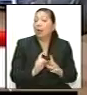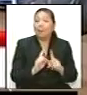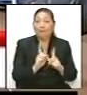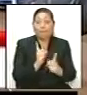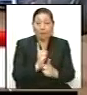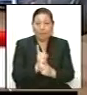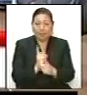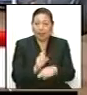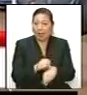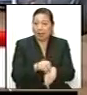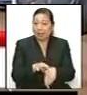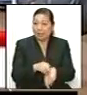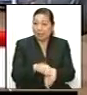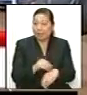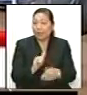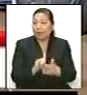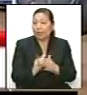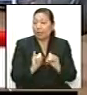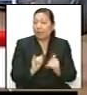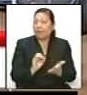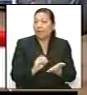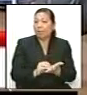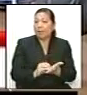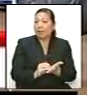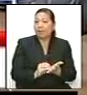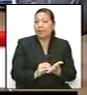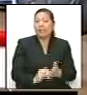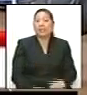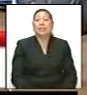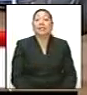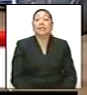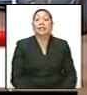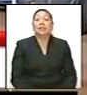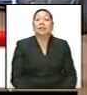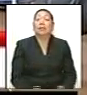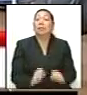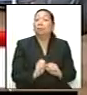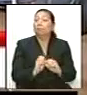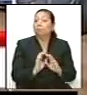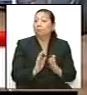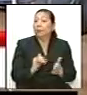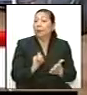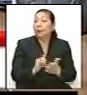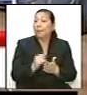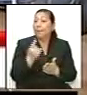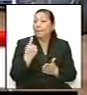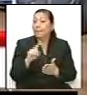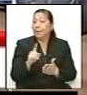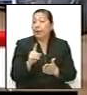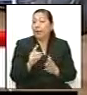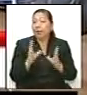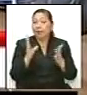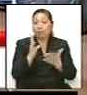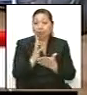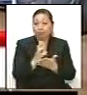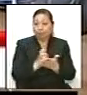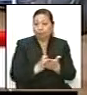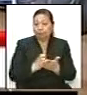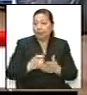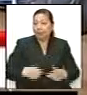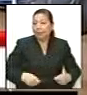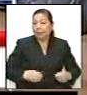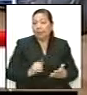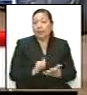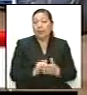consultorías, asesorías, pero también queda mucho espacio, todavía yo estimo que queda mucho espacio para reducir estos gastos